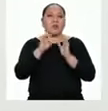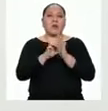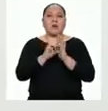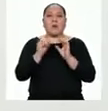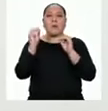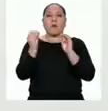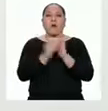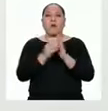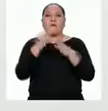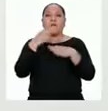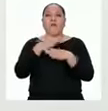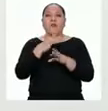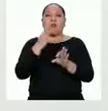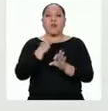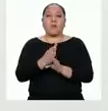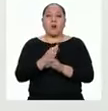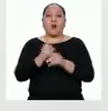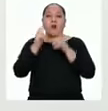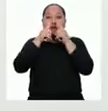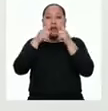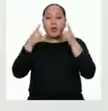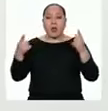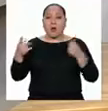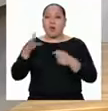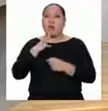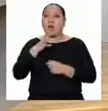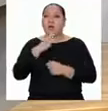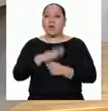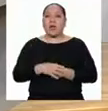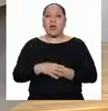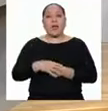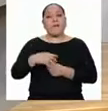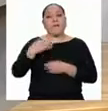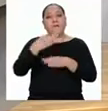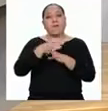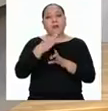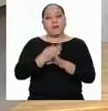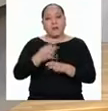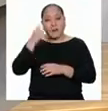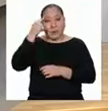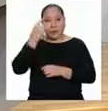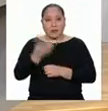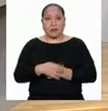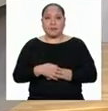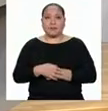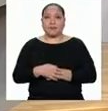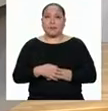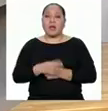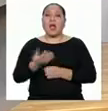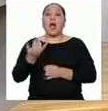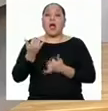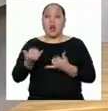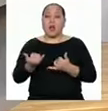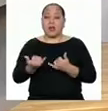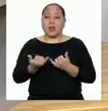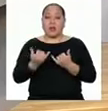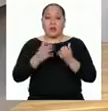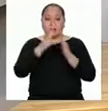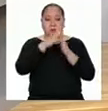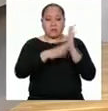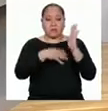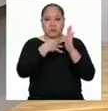forma, lengua en la que habla y forma de pensar. Genial. Entonces, nuestra tabla va quedando